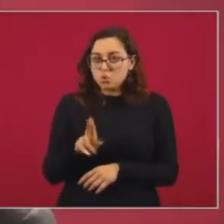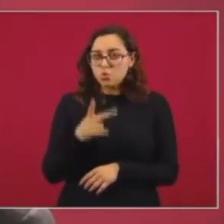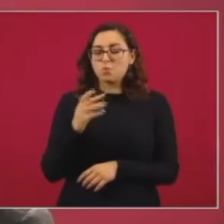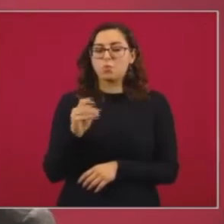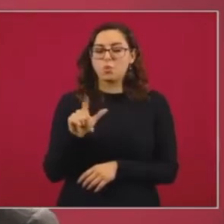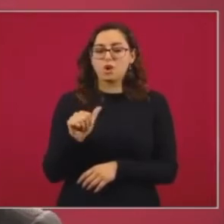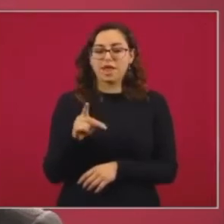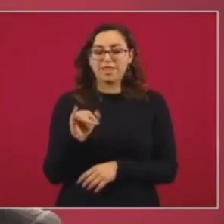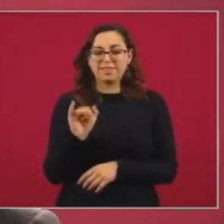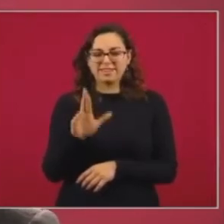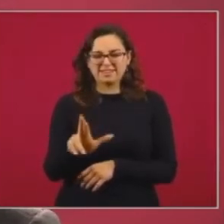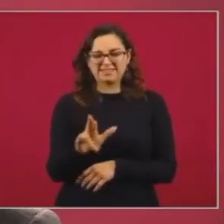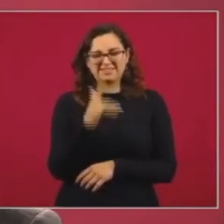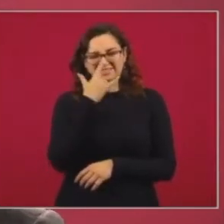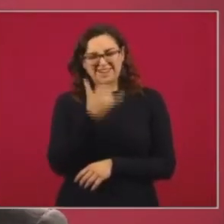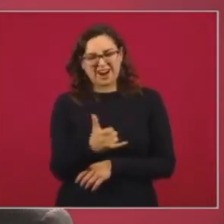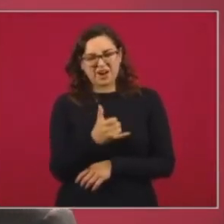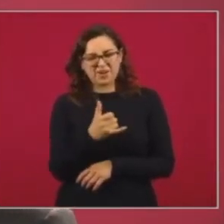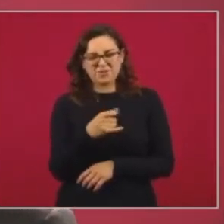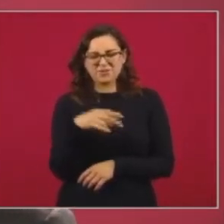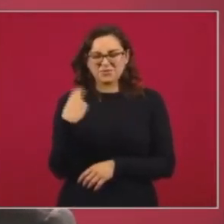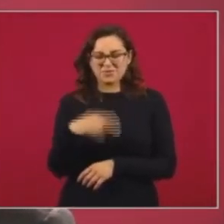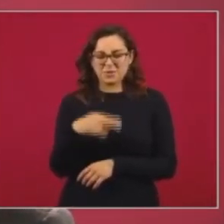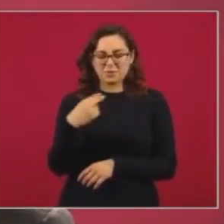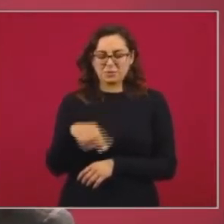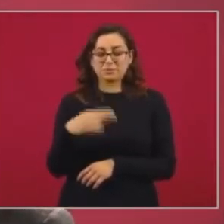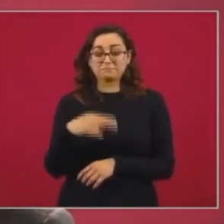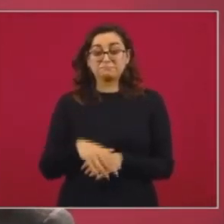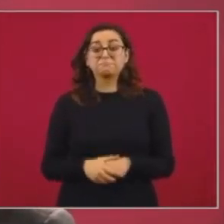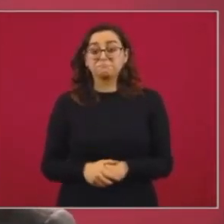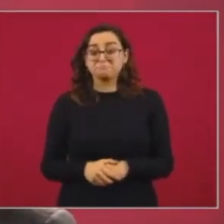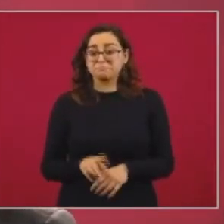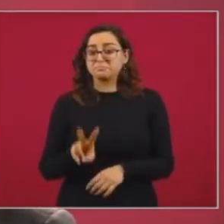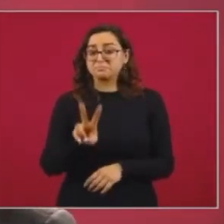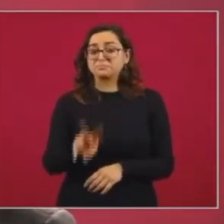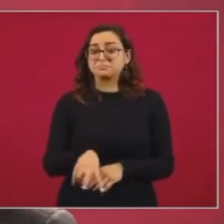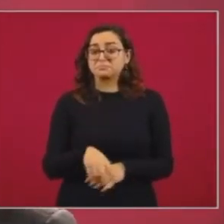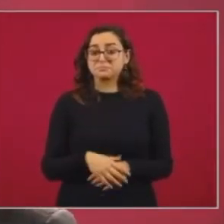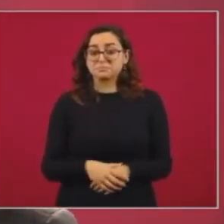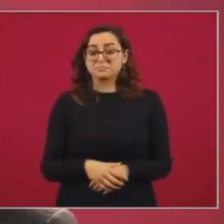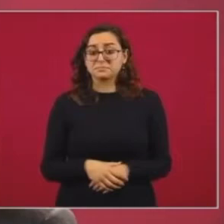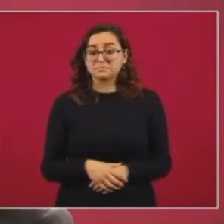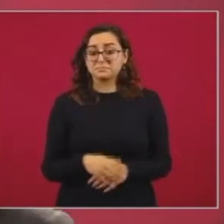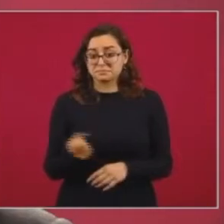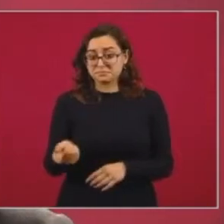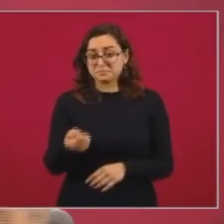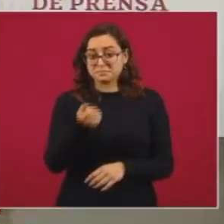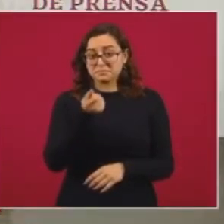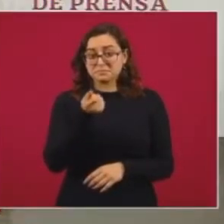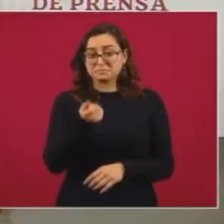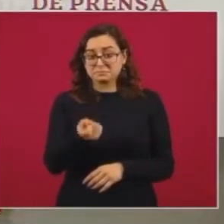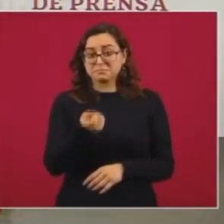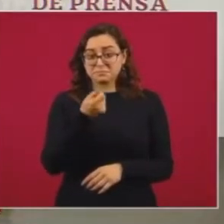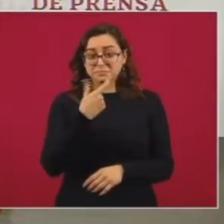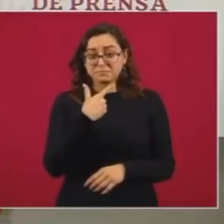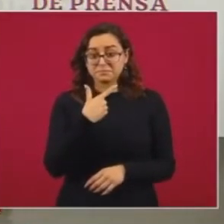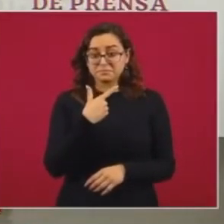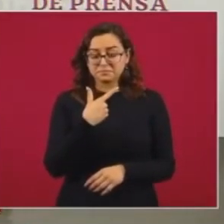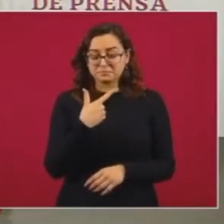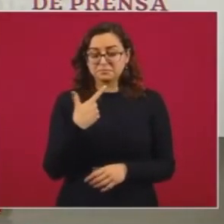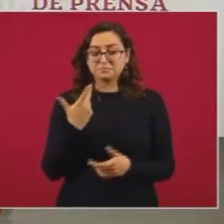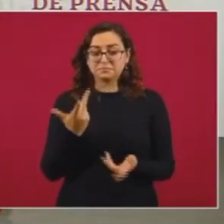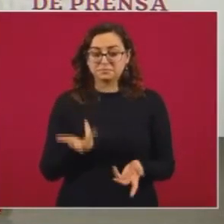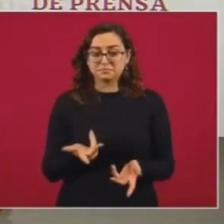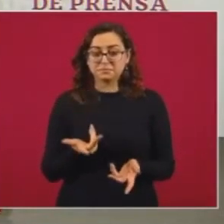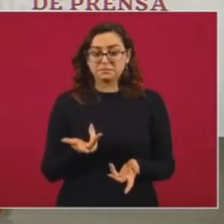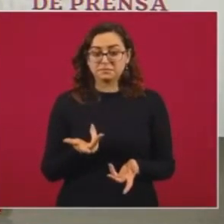comercial un poco peculiar. Efectivamente es un medicamento, es un profármaco que es un análogo